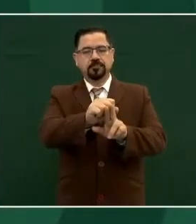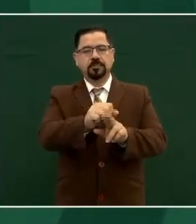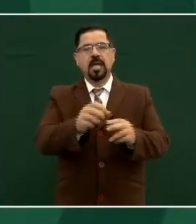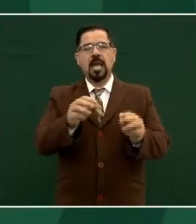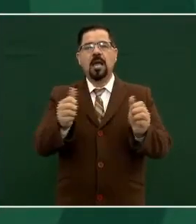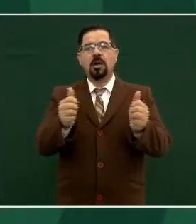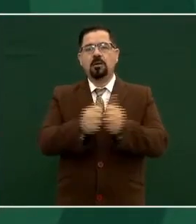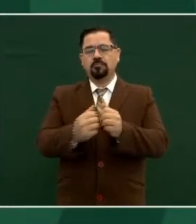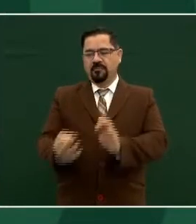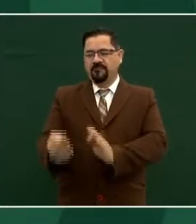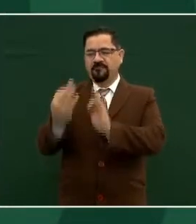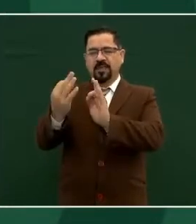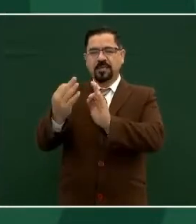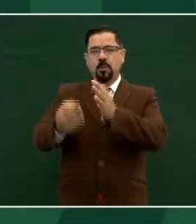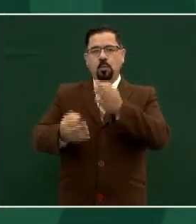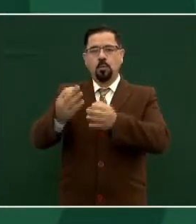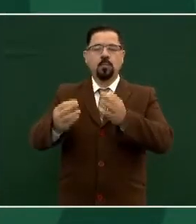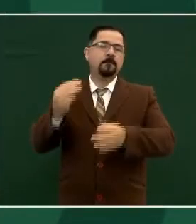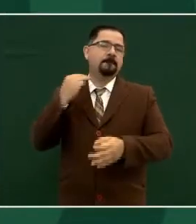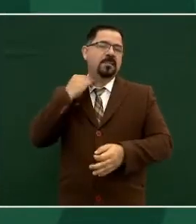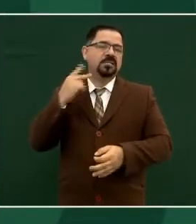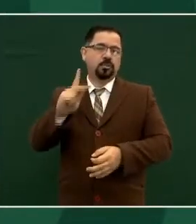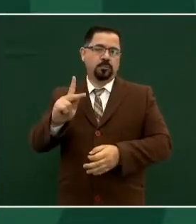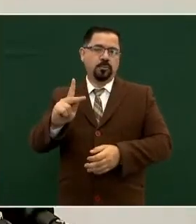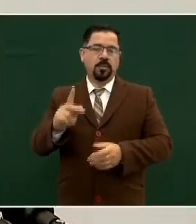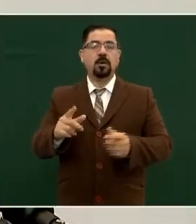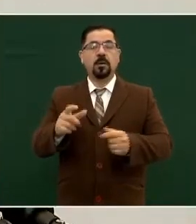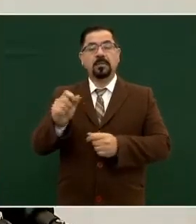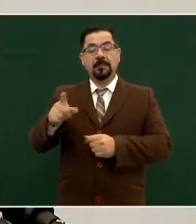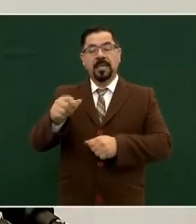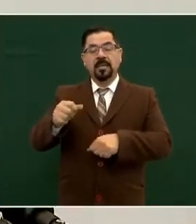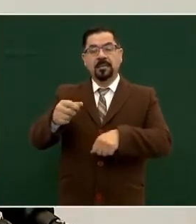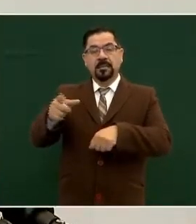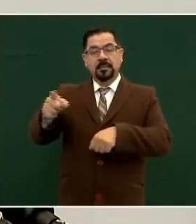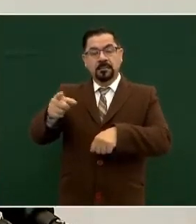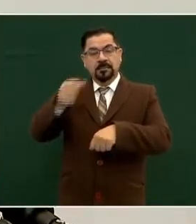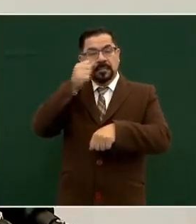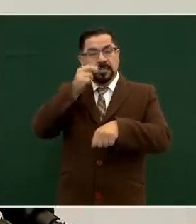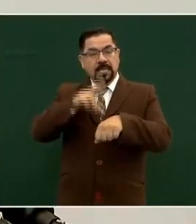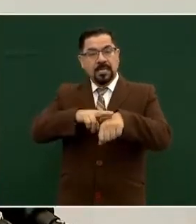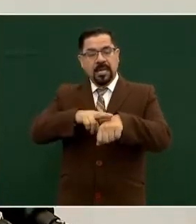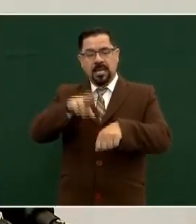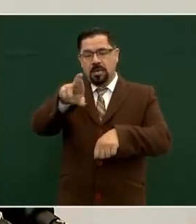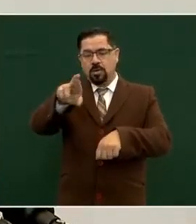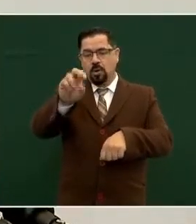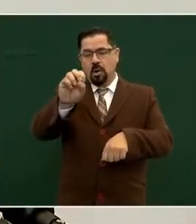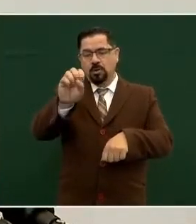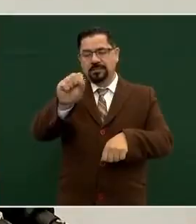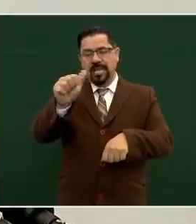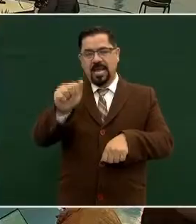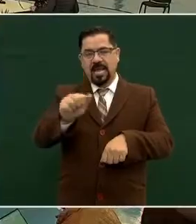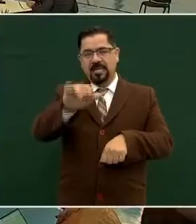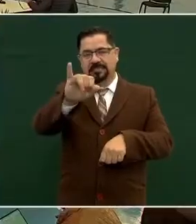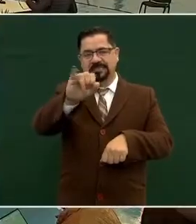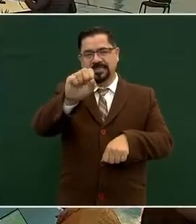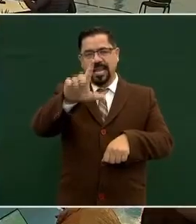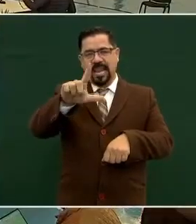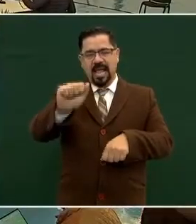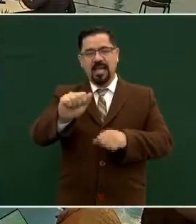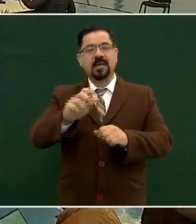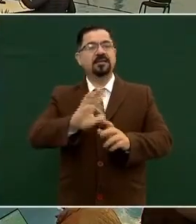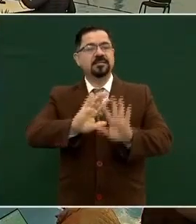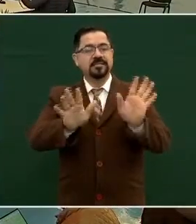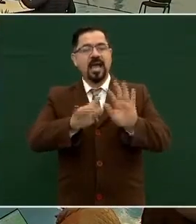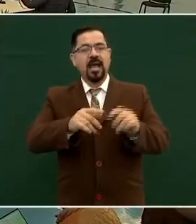Público. Por instrucciones de la secretaria Rosa Isela Rodríguez, hemos estado en contacto con el fiscal general de Oaxaca,